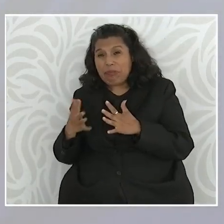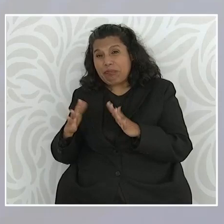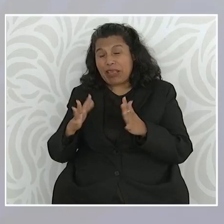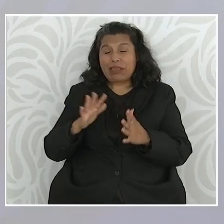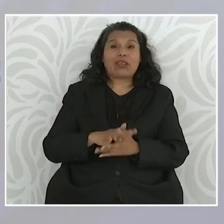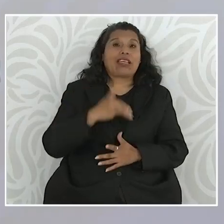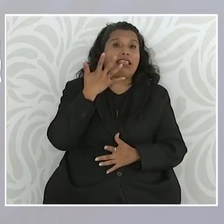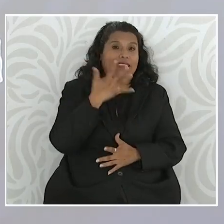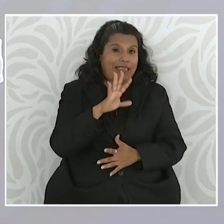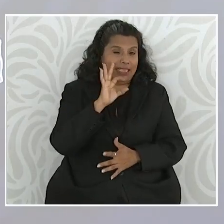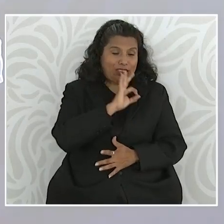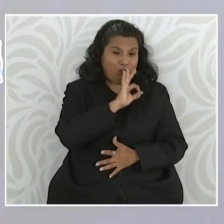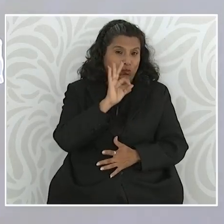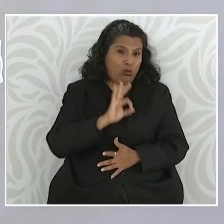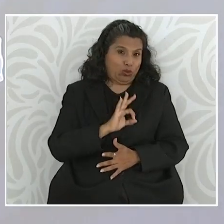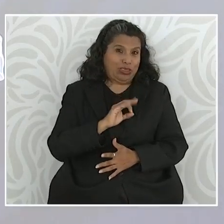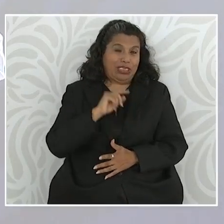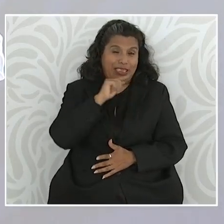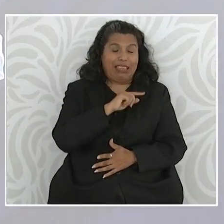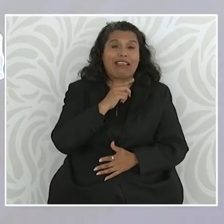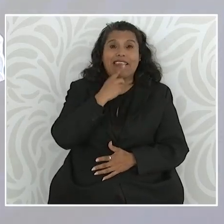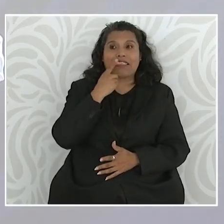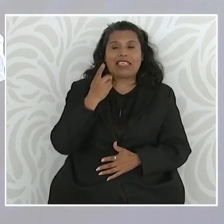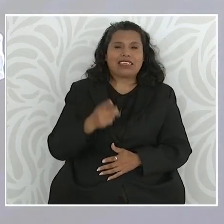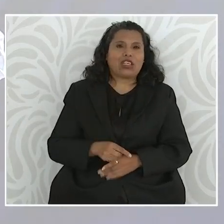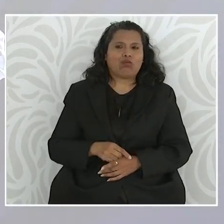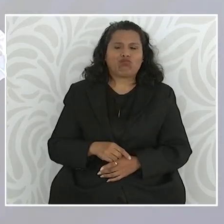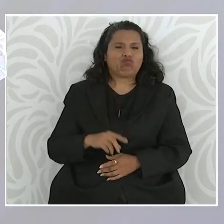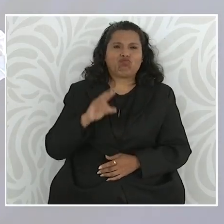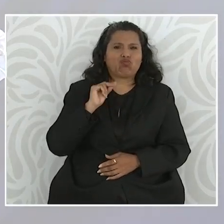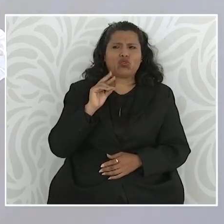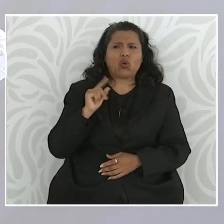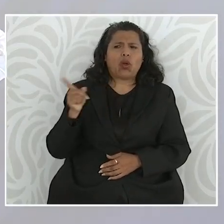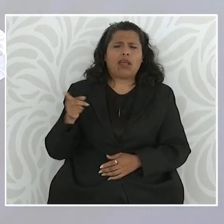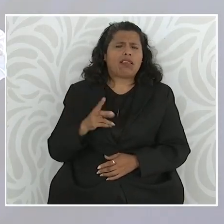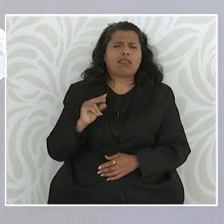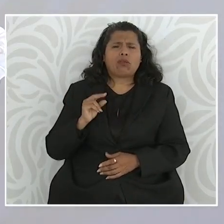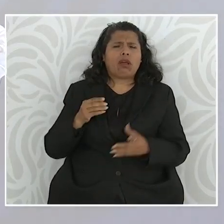del 10% dice no, no hay corrupción.